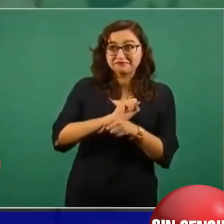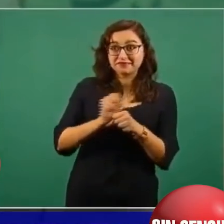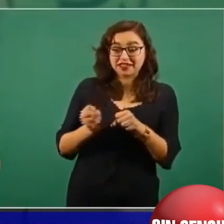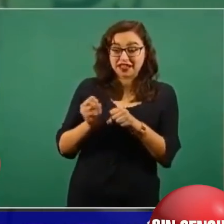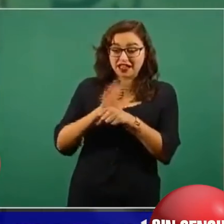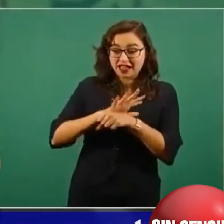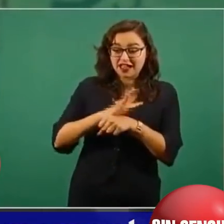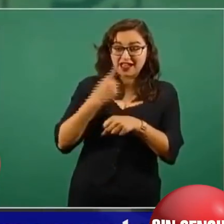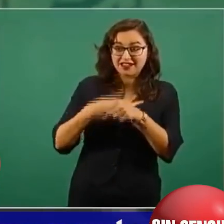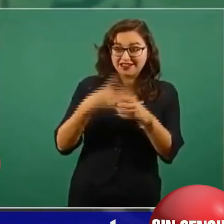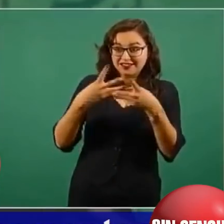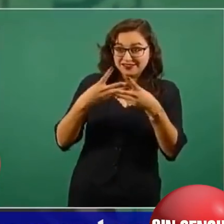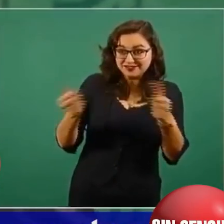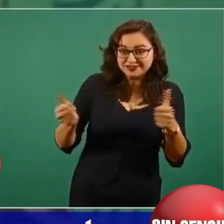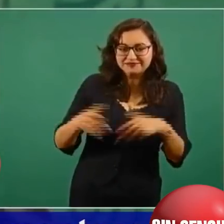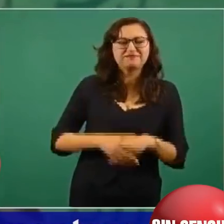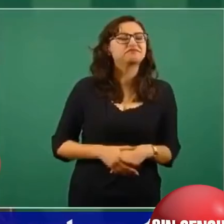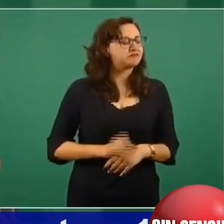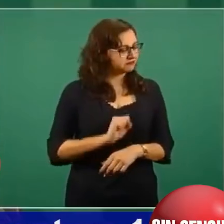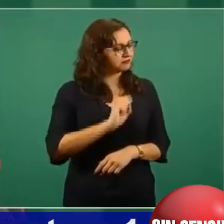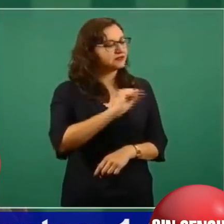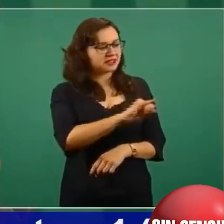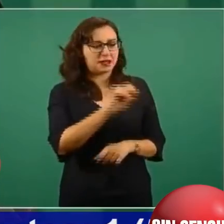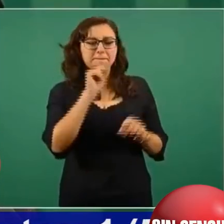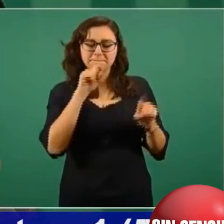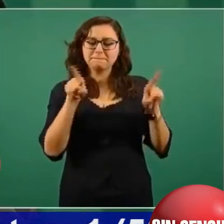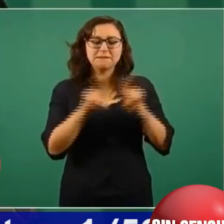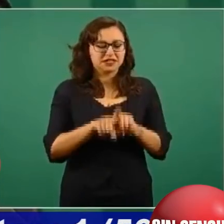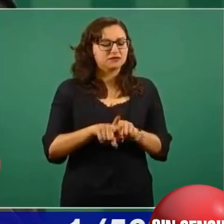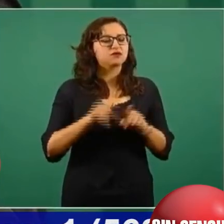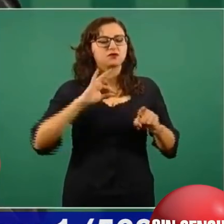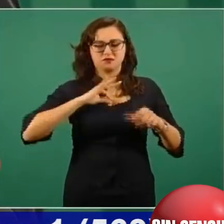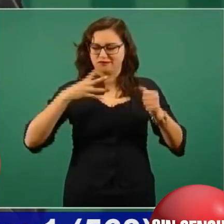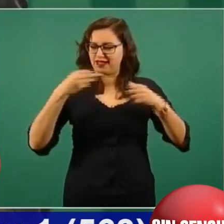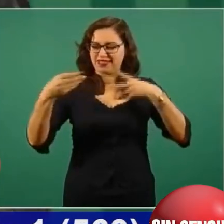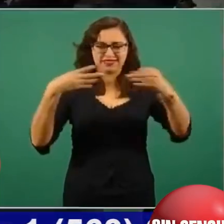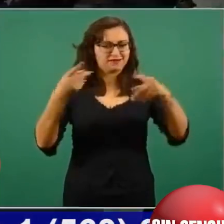la pandemia y con todo lo que implica. Presidente, por último.